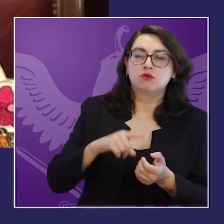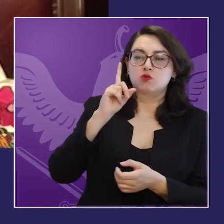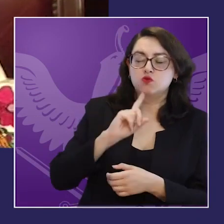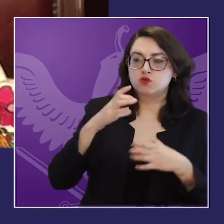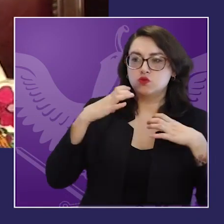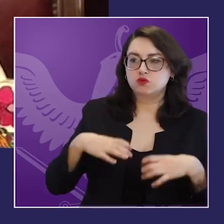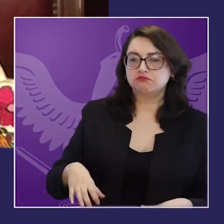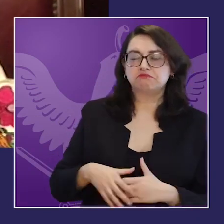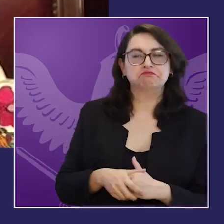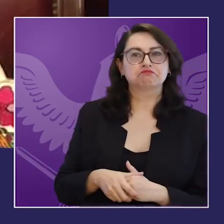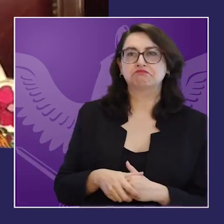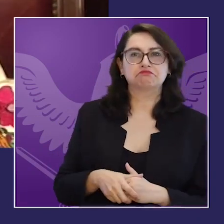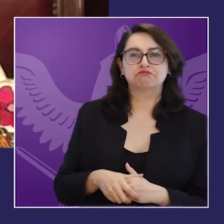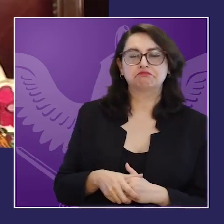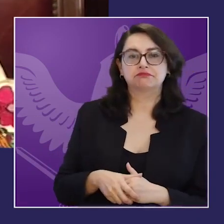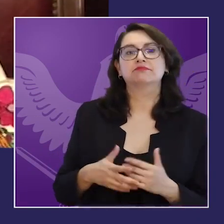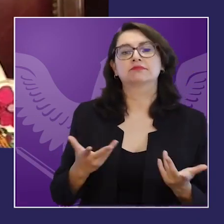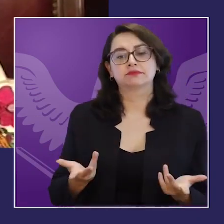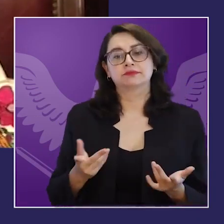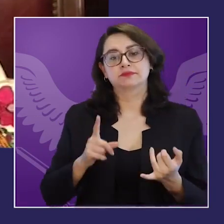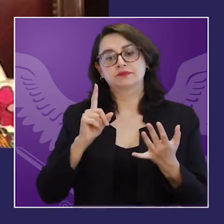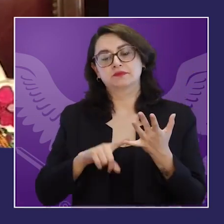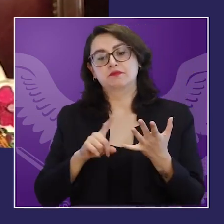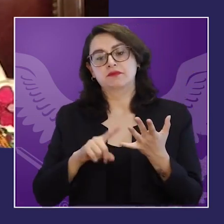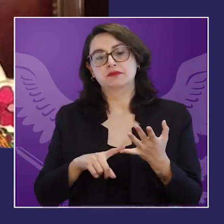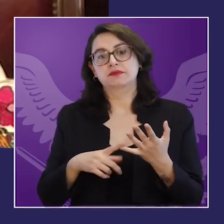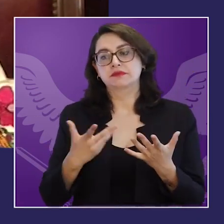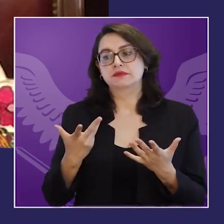en cuanto a garantías de no repetición, sí hemos encontrado